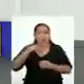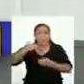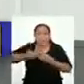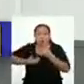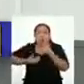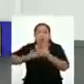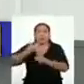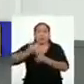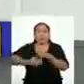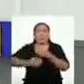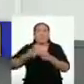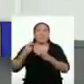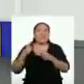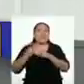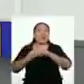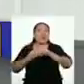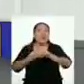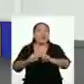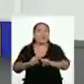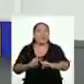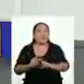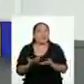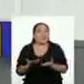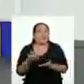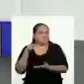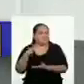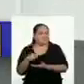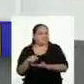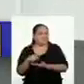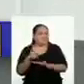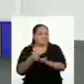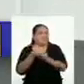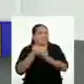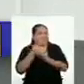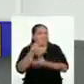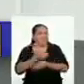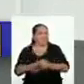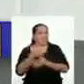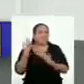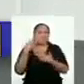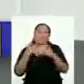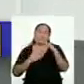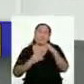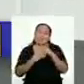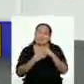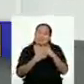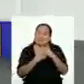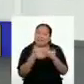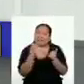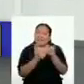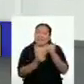geométricas. ¿Quién diría que iban a ser tan útiles? Ya estamos llegando al final del programa.